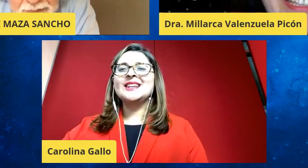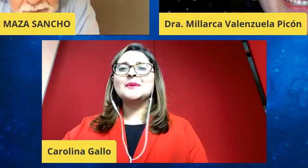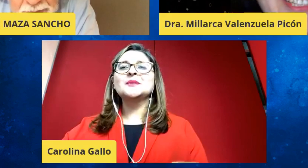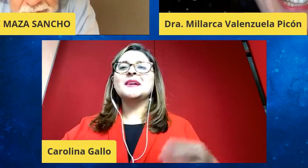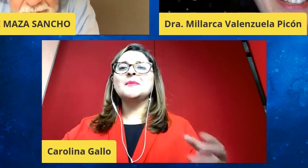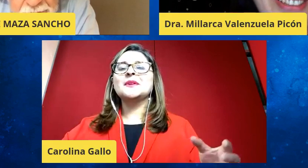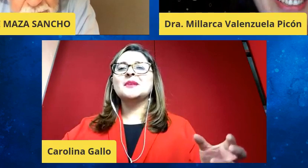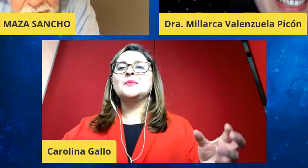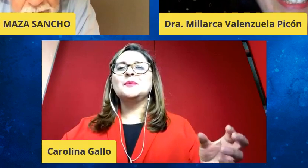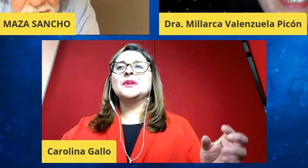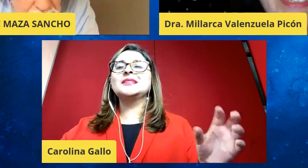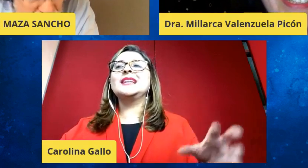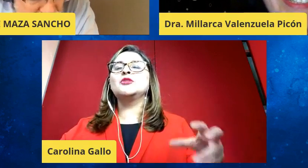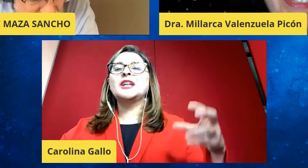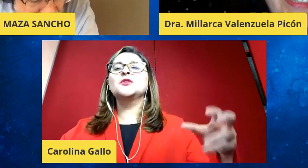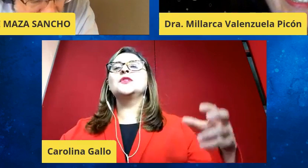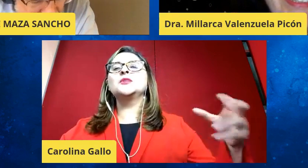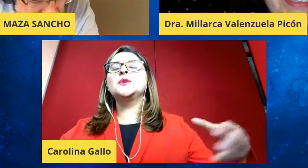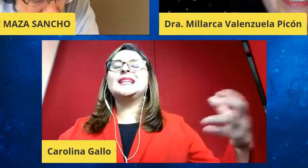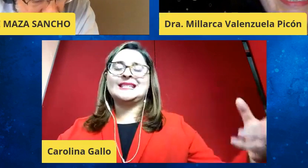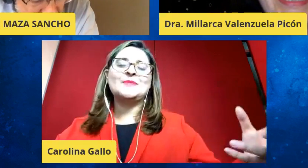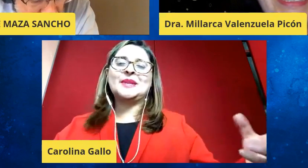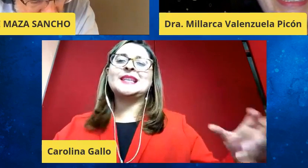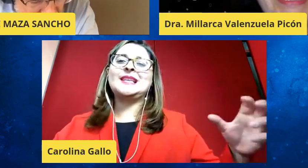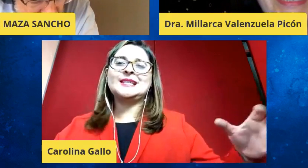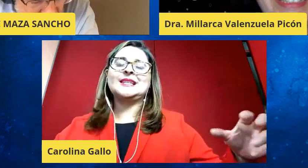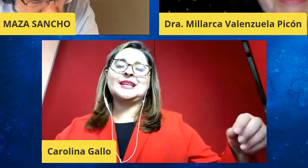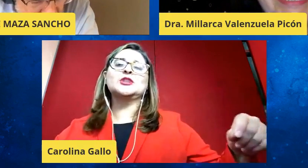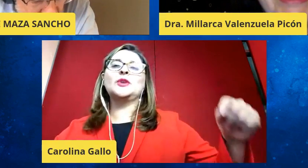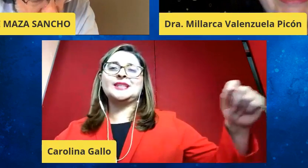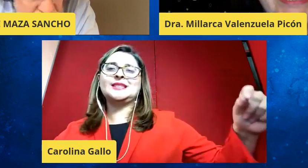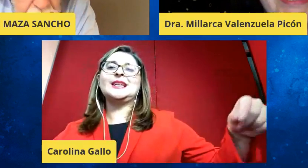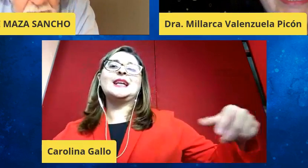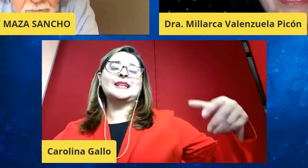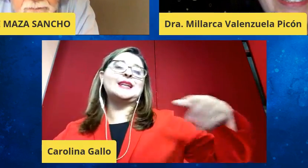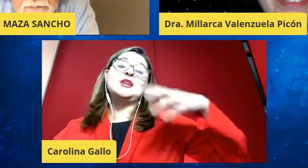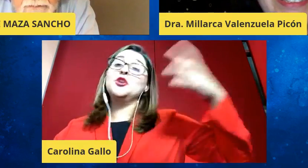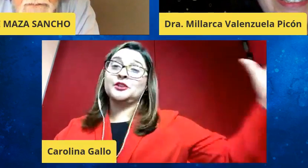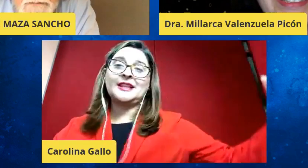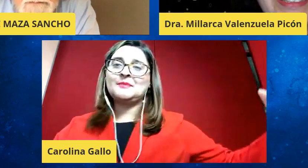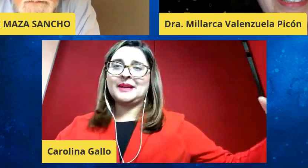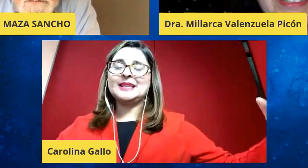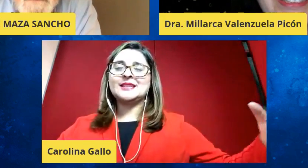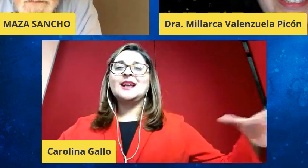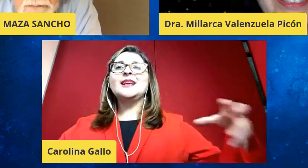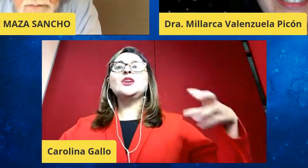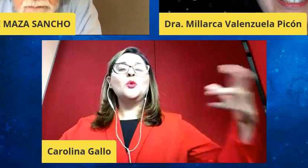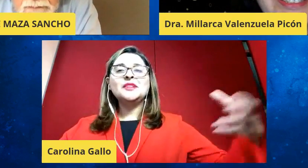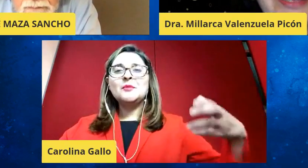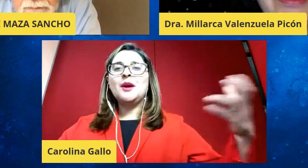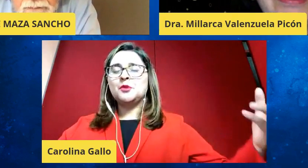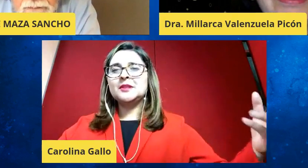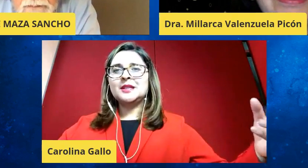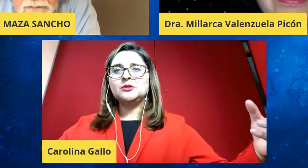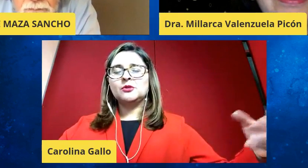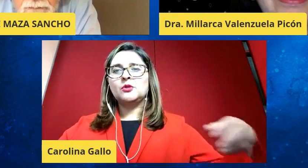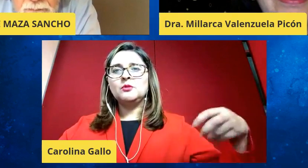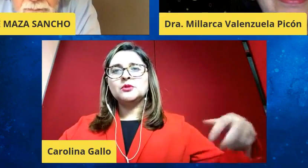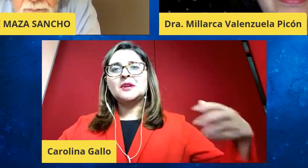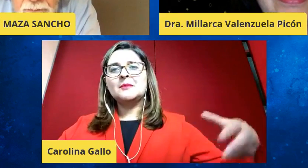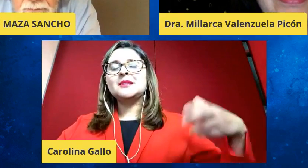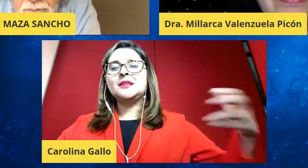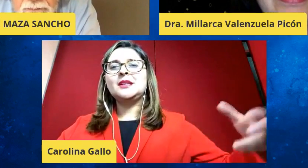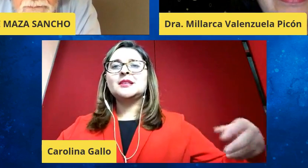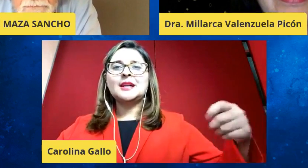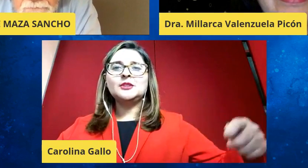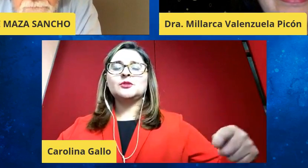Sí, le preguntaba por este laboratorio natural que siempre se dice, ¿cierto? Es el norte del país. ¿Y cómo estamos aprovechando? ¿Cómo